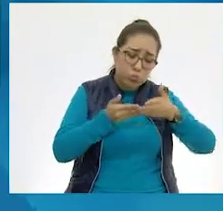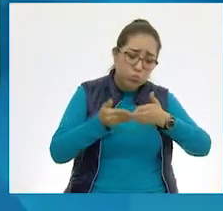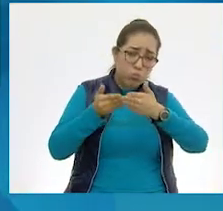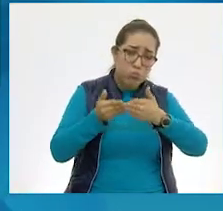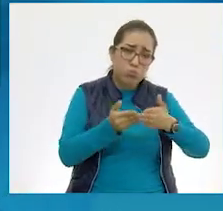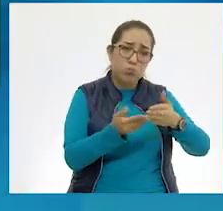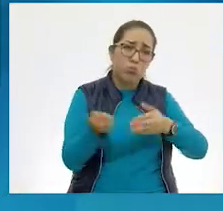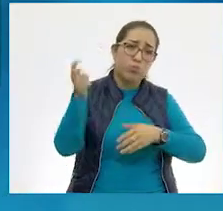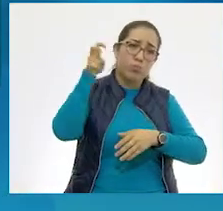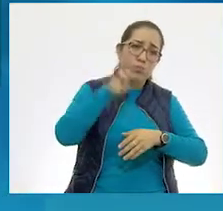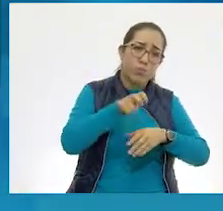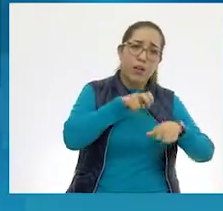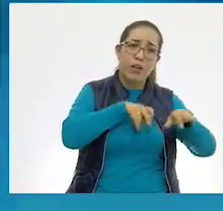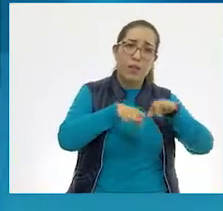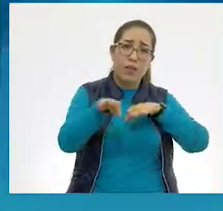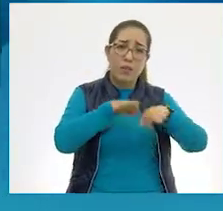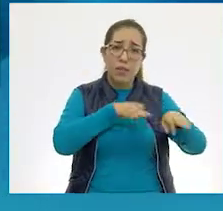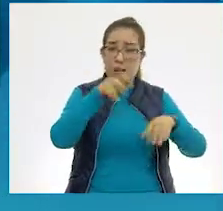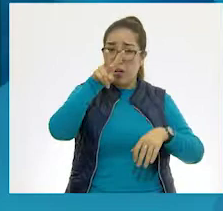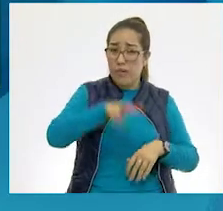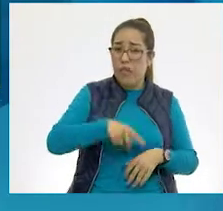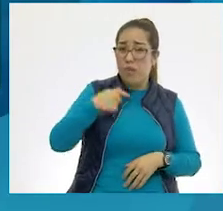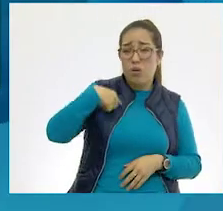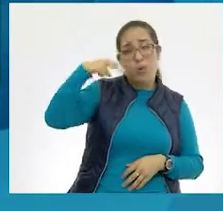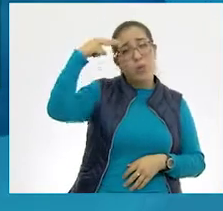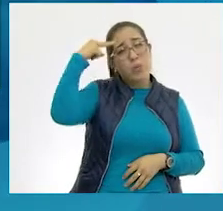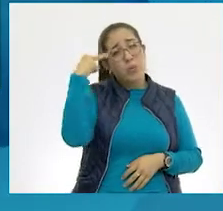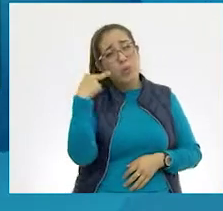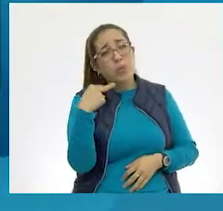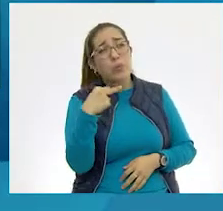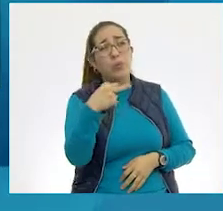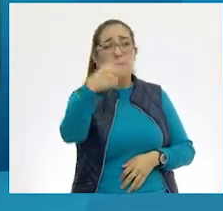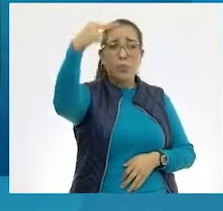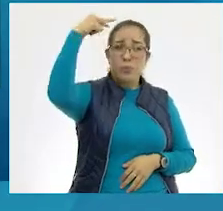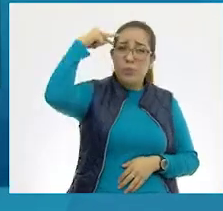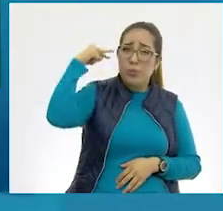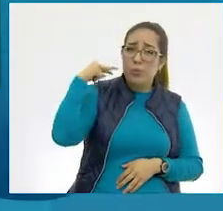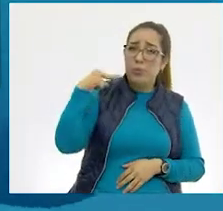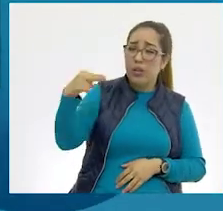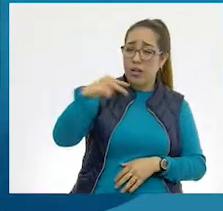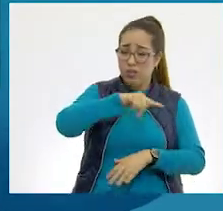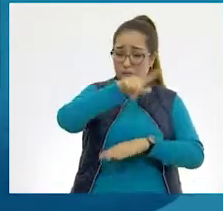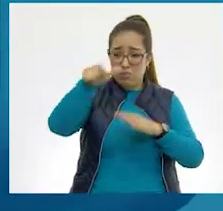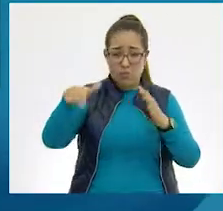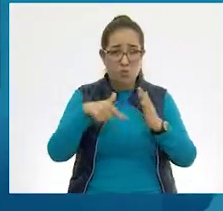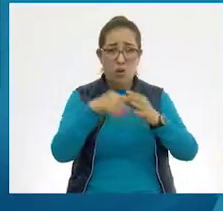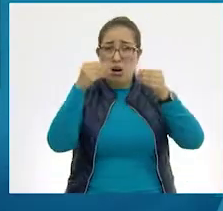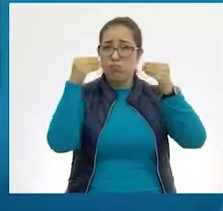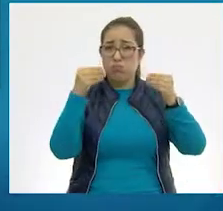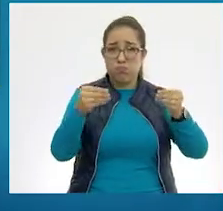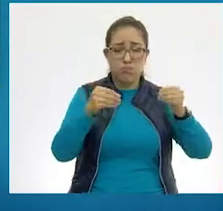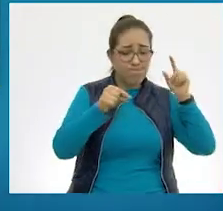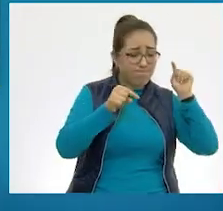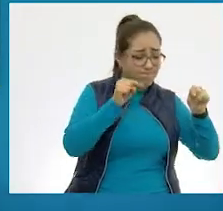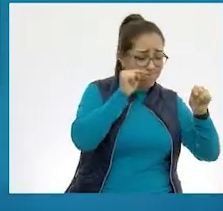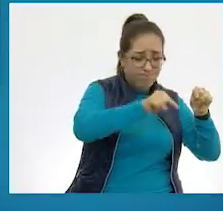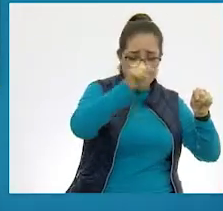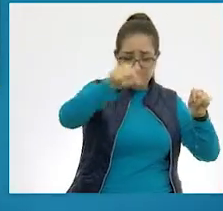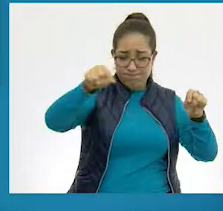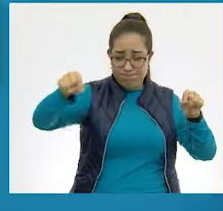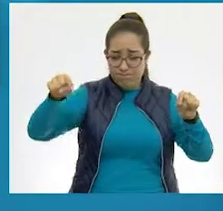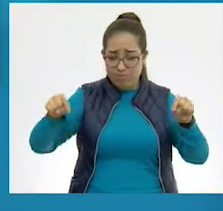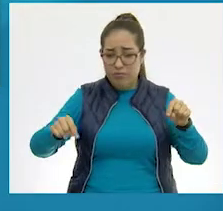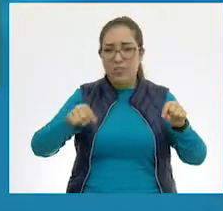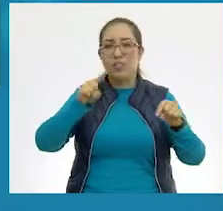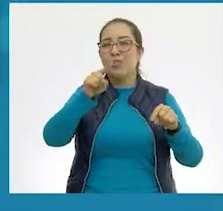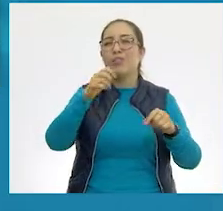pues tuve la oportunidad de viajar por muchísimos lugares, ¿sí? Ya saben eso de, si